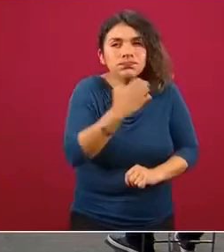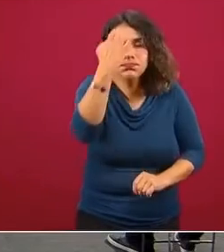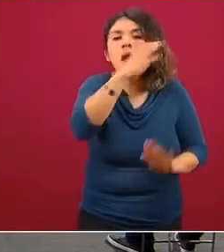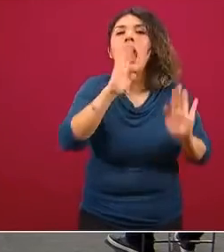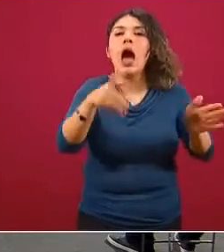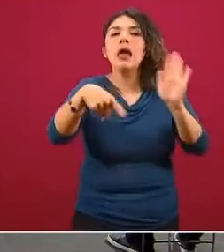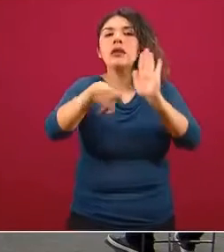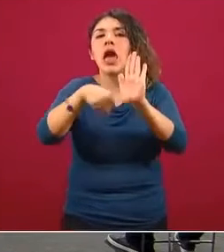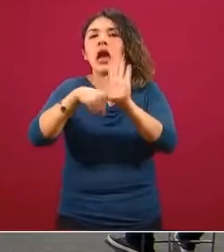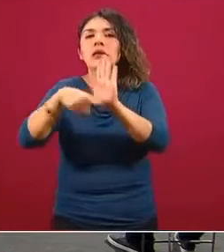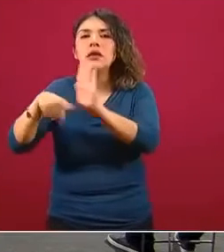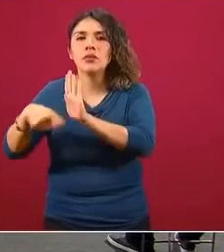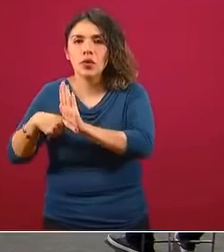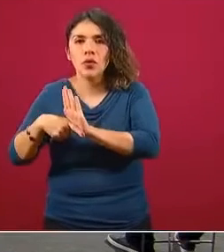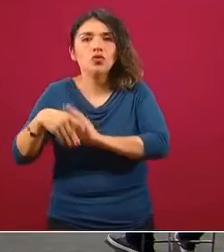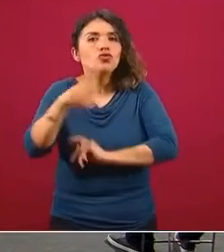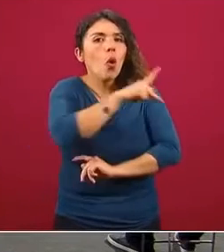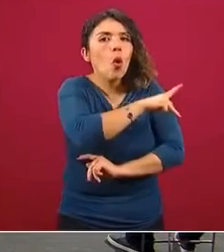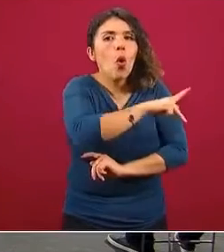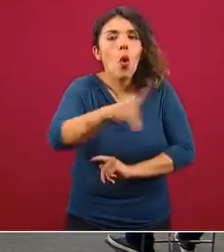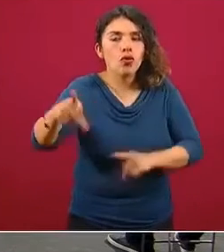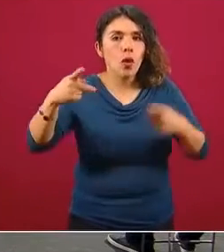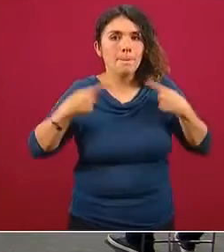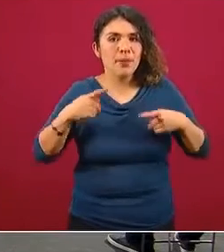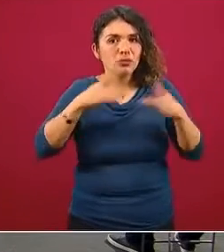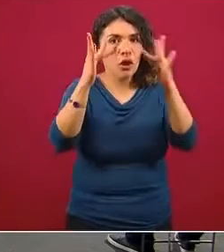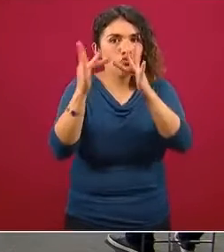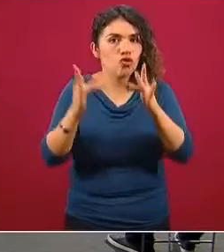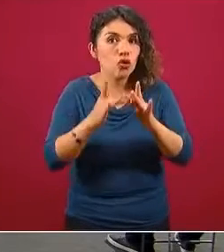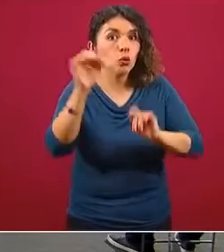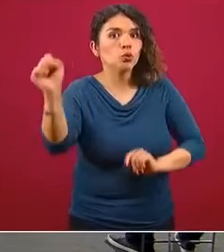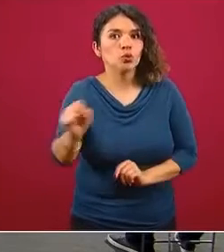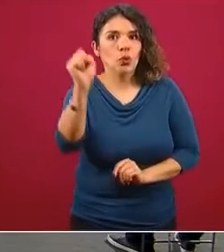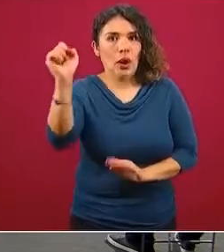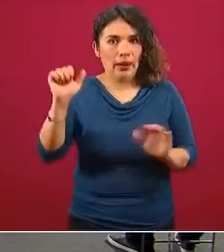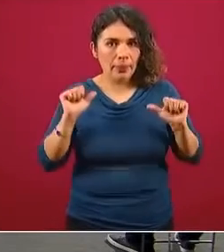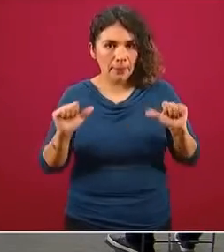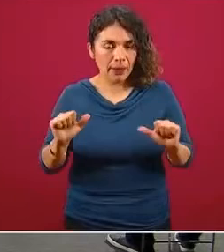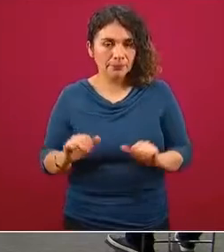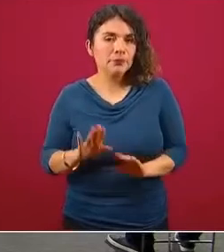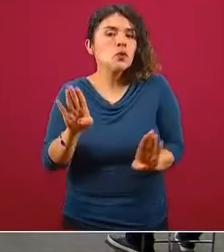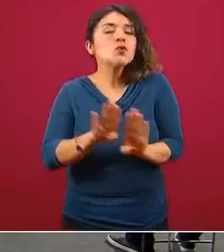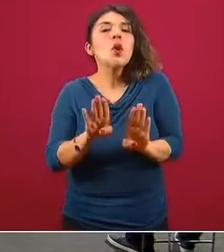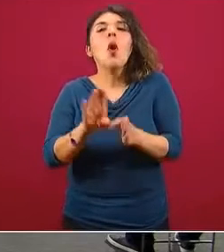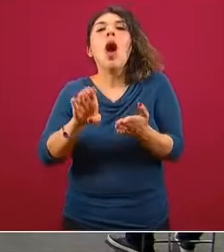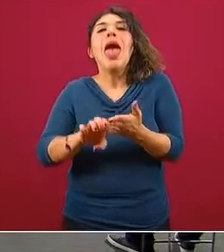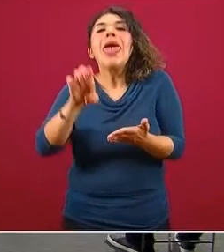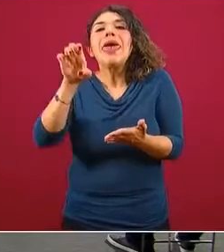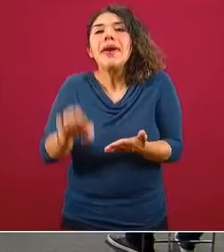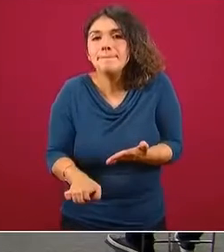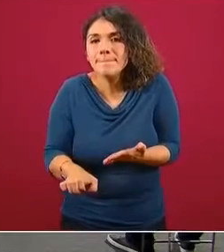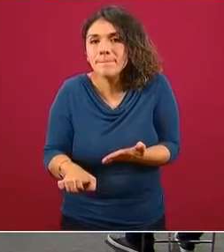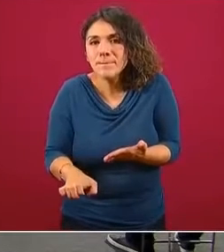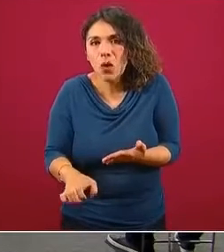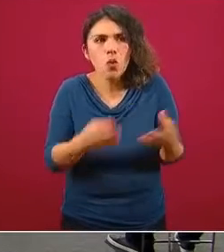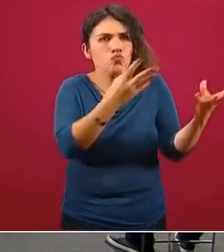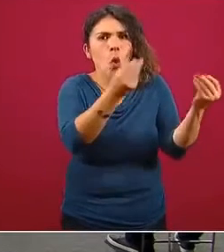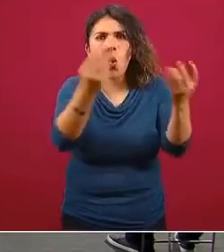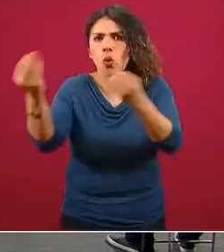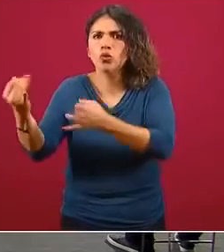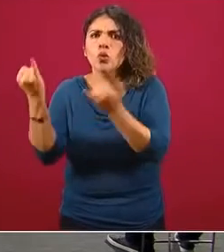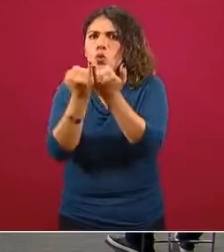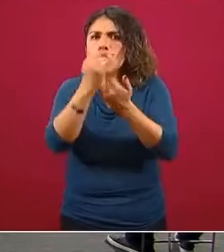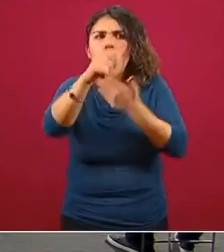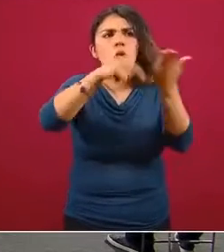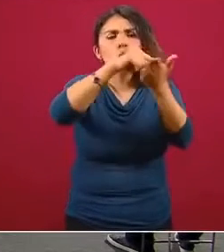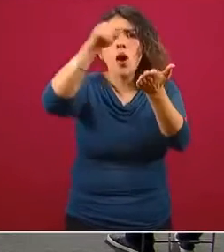periodo procedente para todos los contactos, afortunadamente. Es un ejemplo, se hace en muchos otros